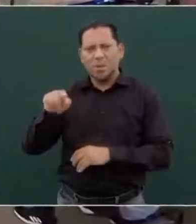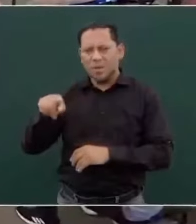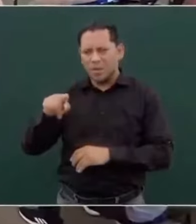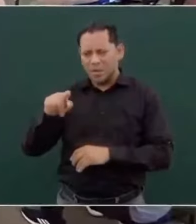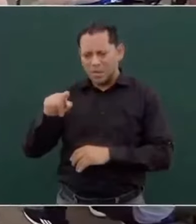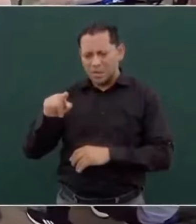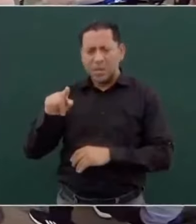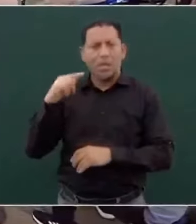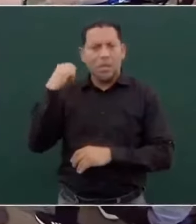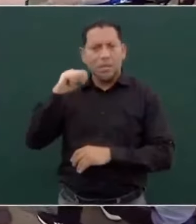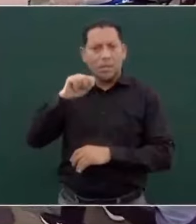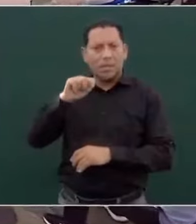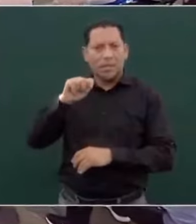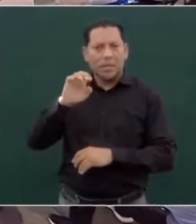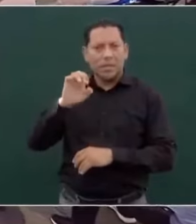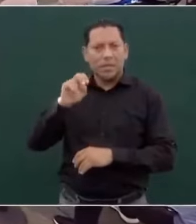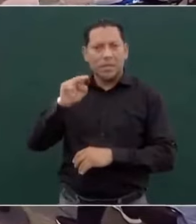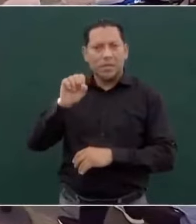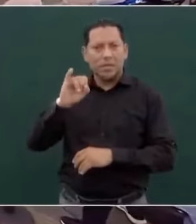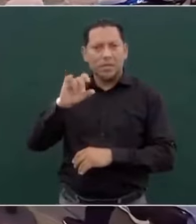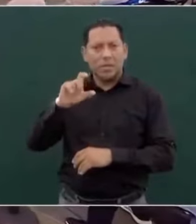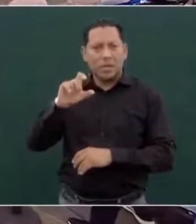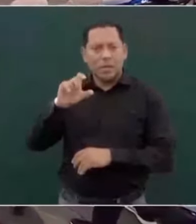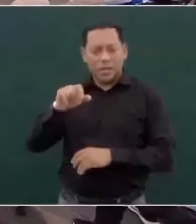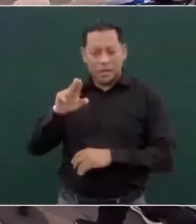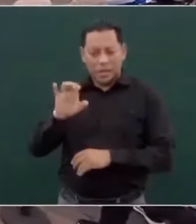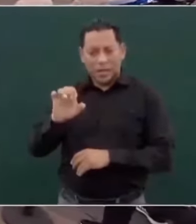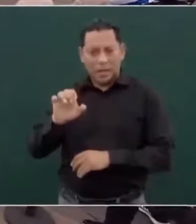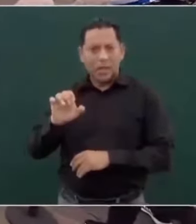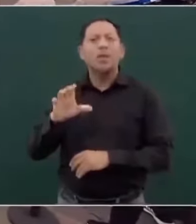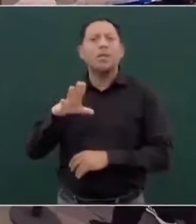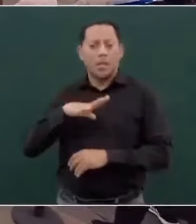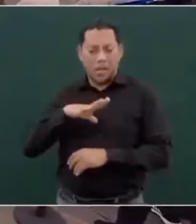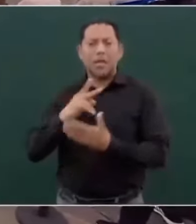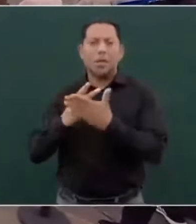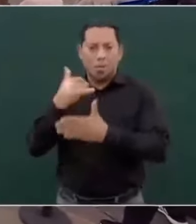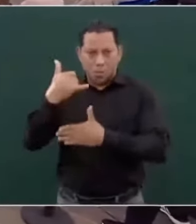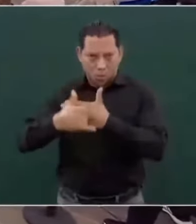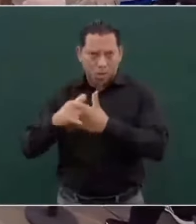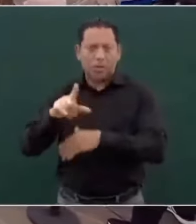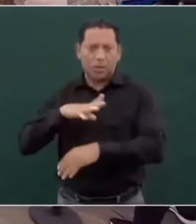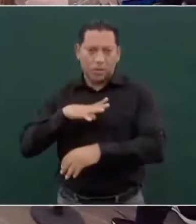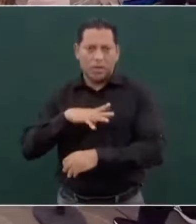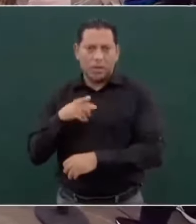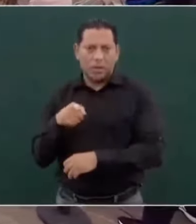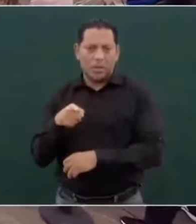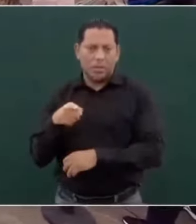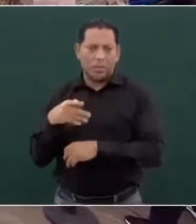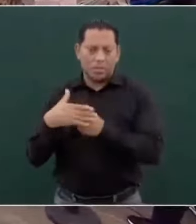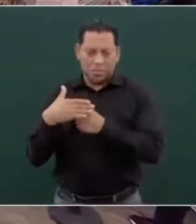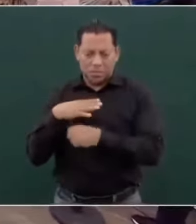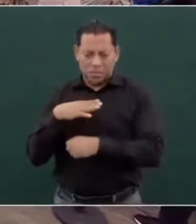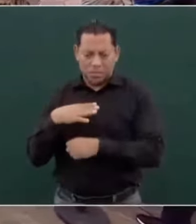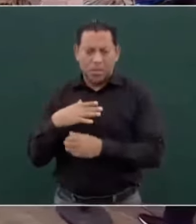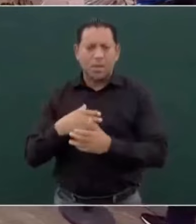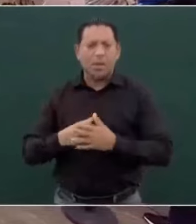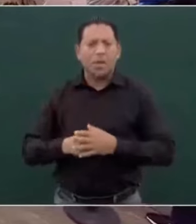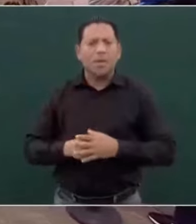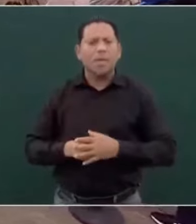Tenosique y eh Hay un proyecto que